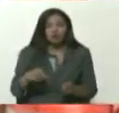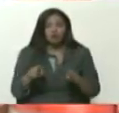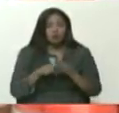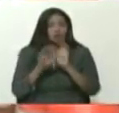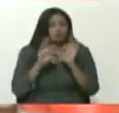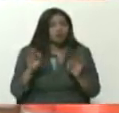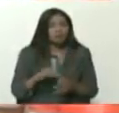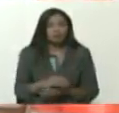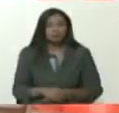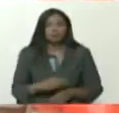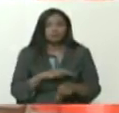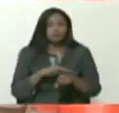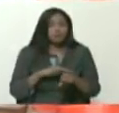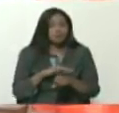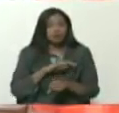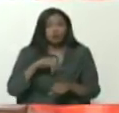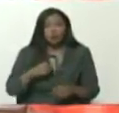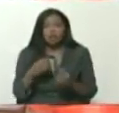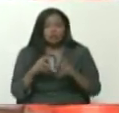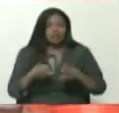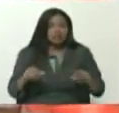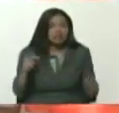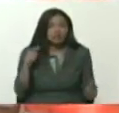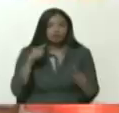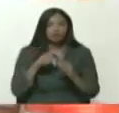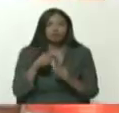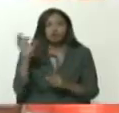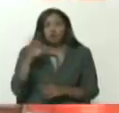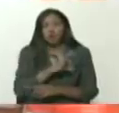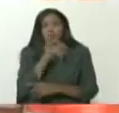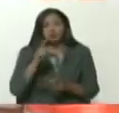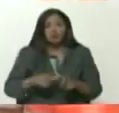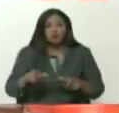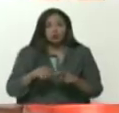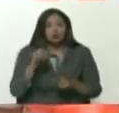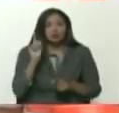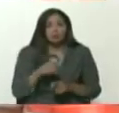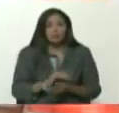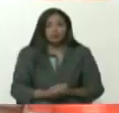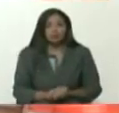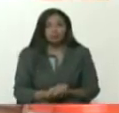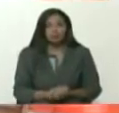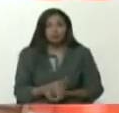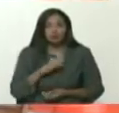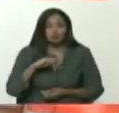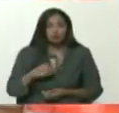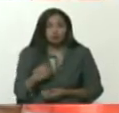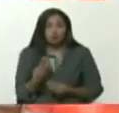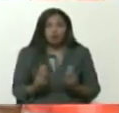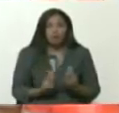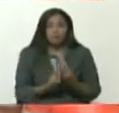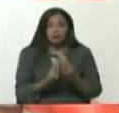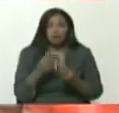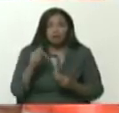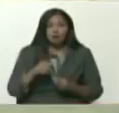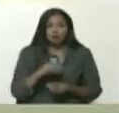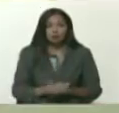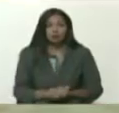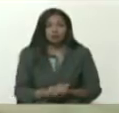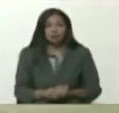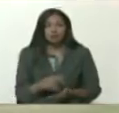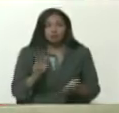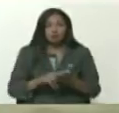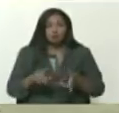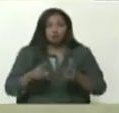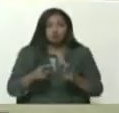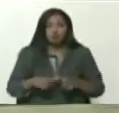a nuestro ministro por estar hoy en nuestras tierras de Oriente, en el municipio Guanta, a todas las personalidades que hoy nos acompañan para dar fiel cumplimiento